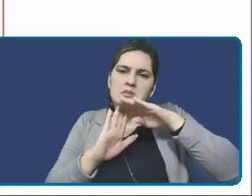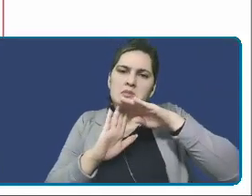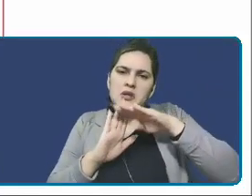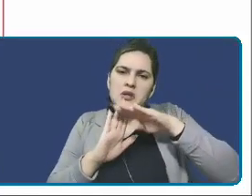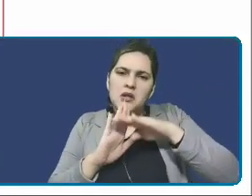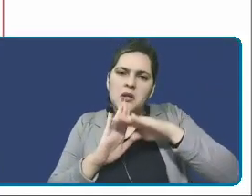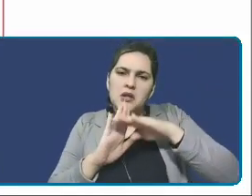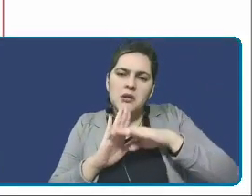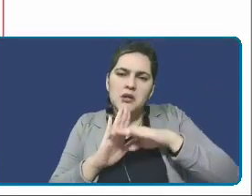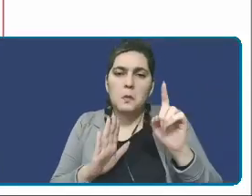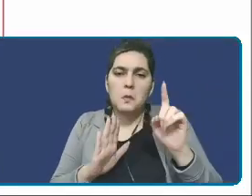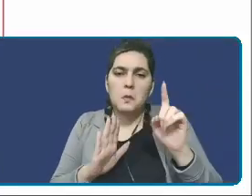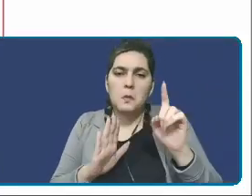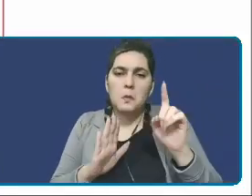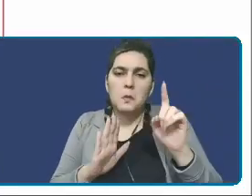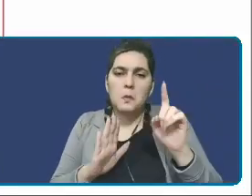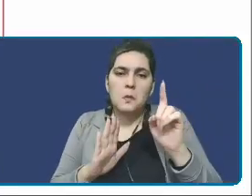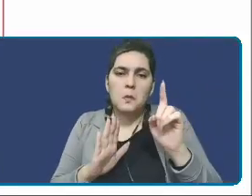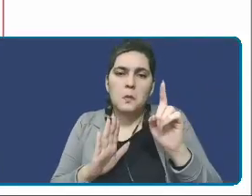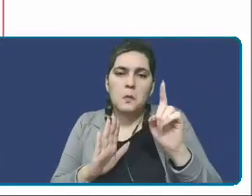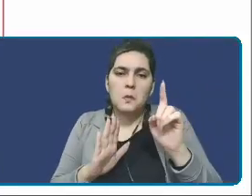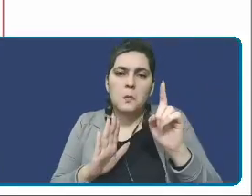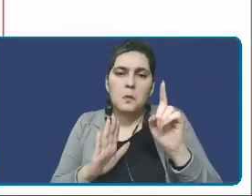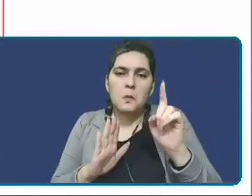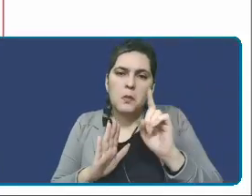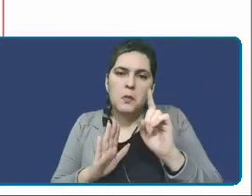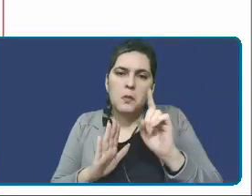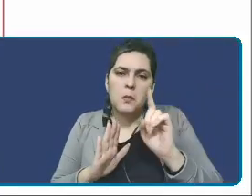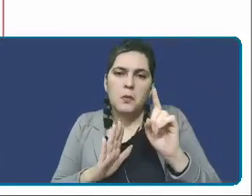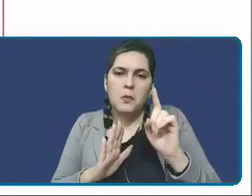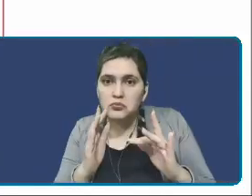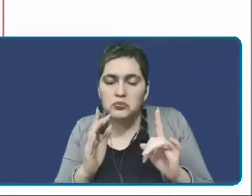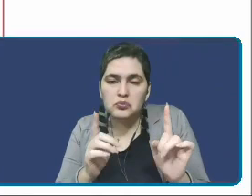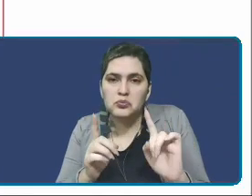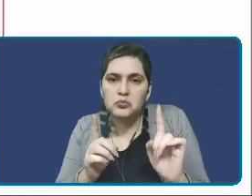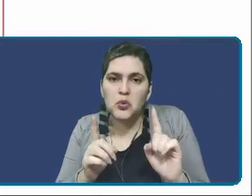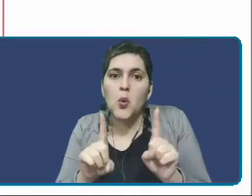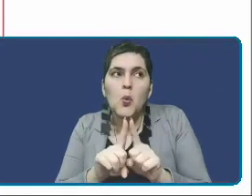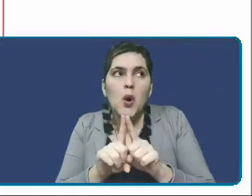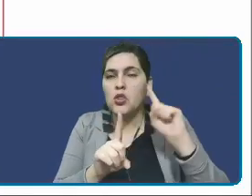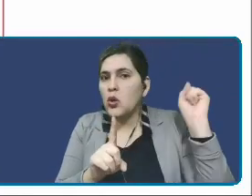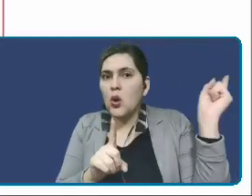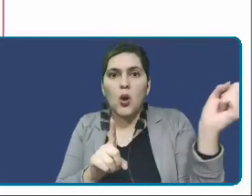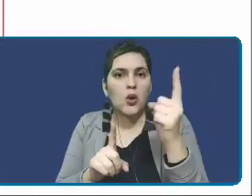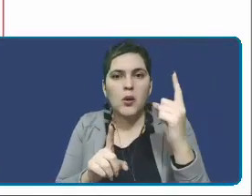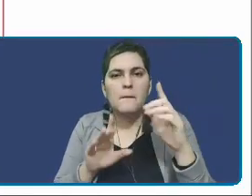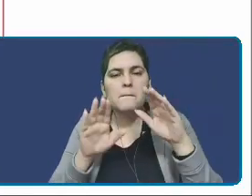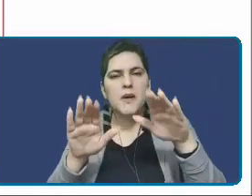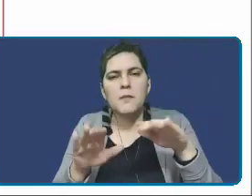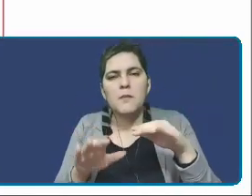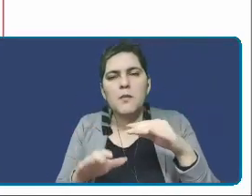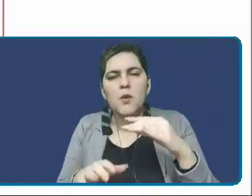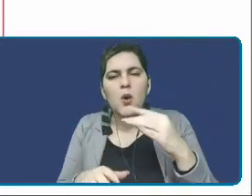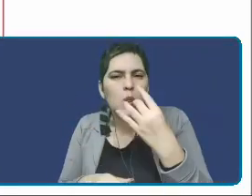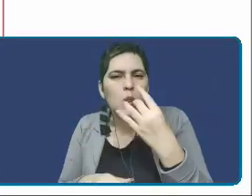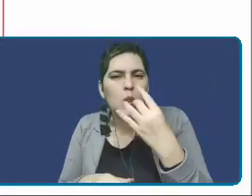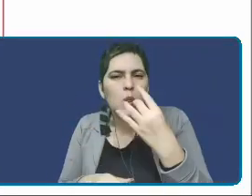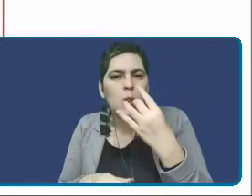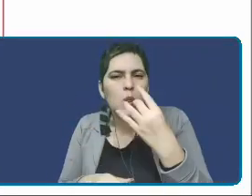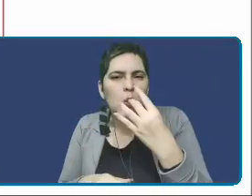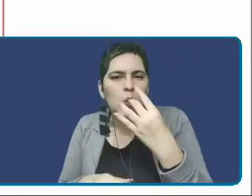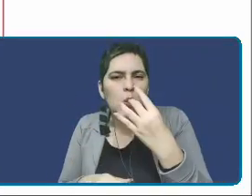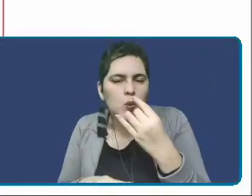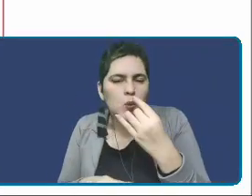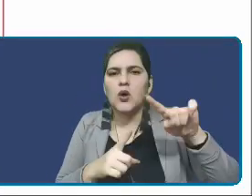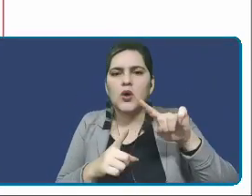la concentración, sino que es al igual que en la población general, ¿ya? Lo mismo para los endulzantes, lo mismo para los preservantes. Pero ¿cuál es el mensaje?